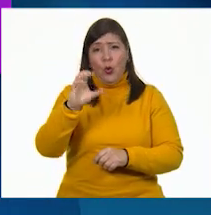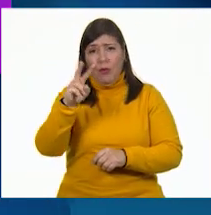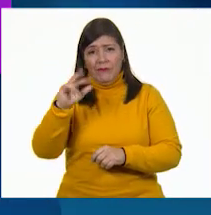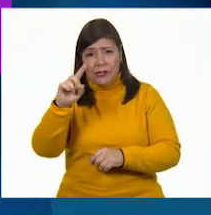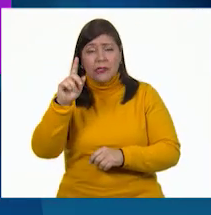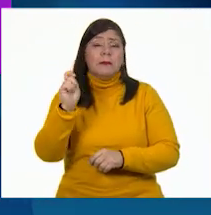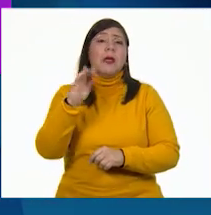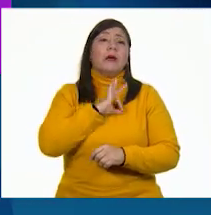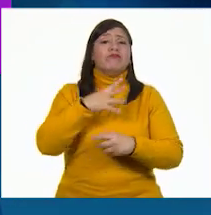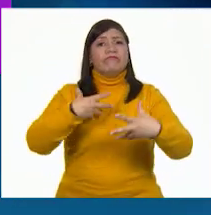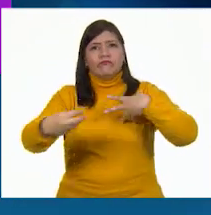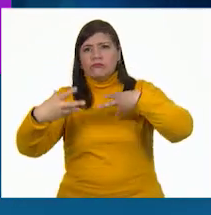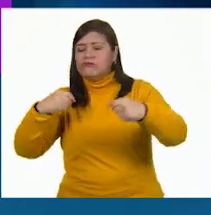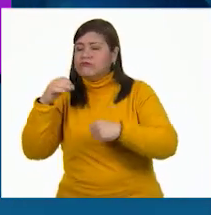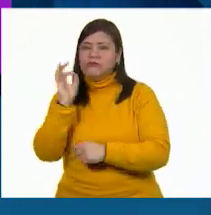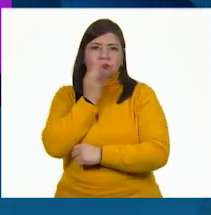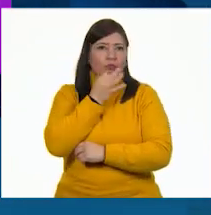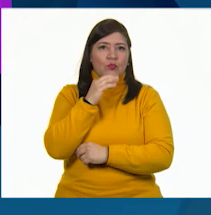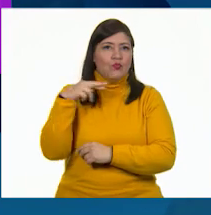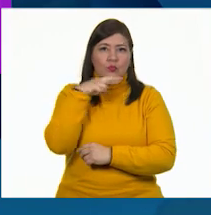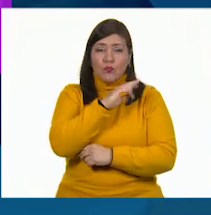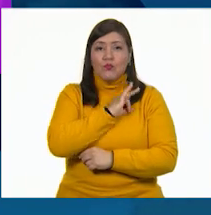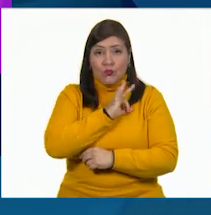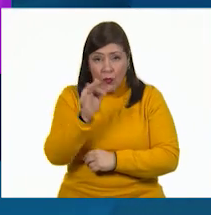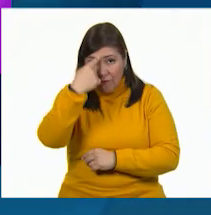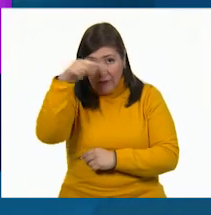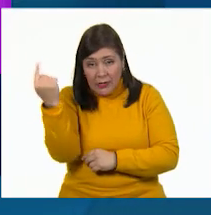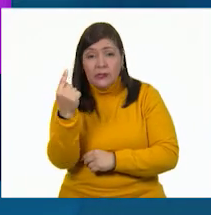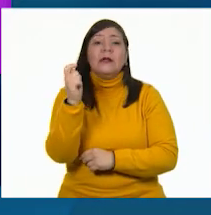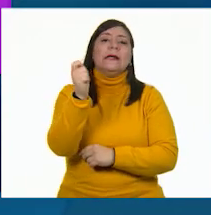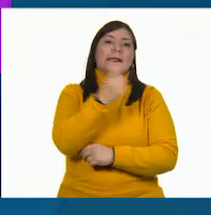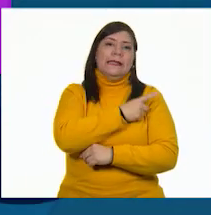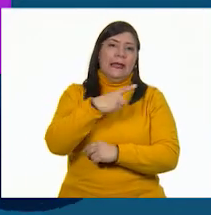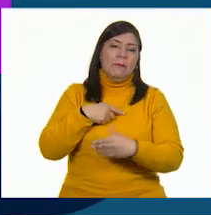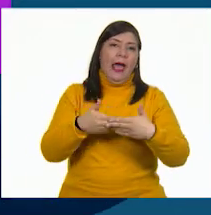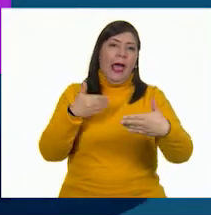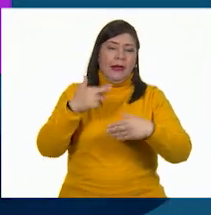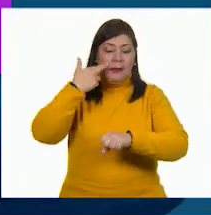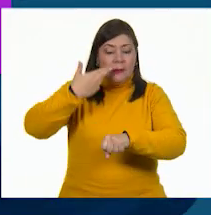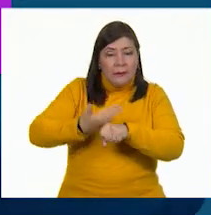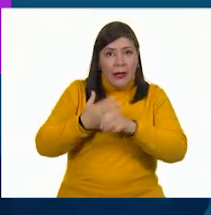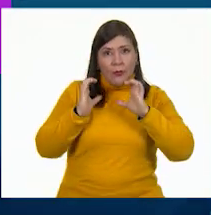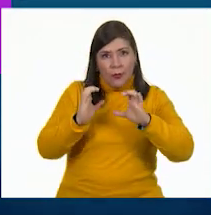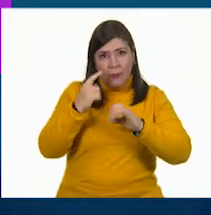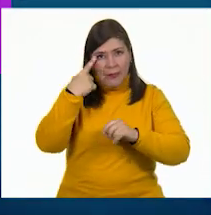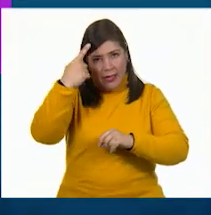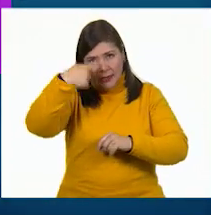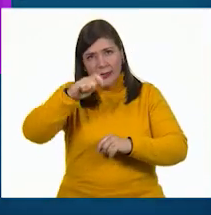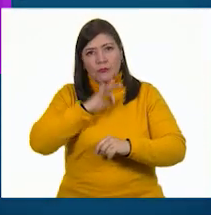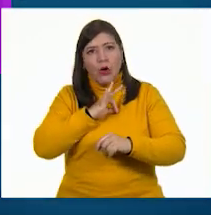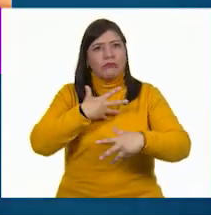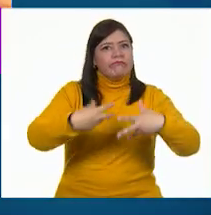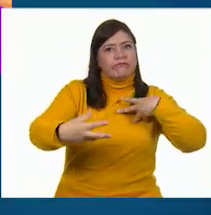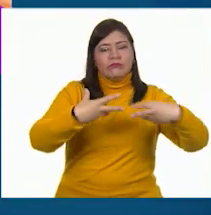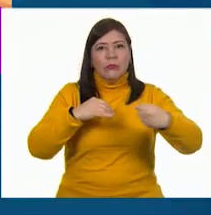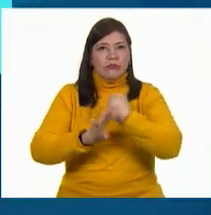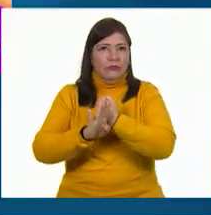personas. Por eso hay que continuar cuidándonos siguiendo las buenas prácticas que ya todos conocemos para evitar contagiarnos.